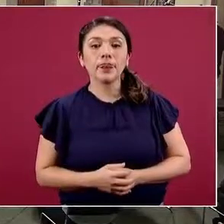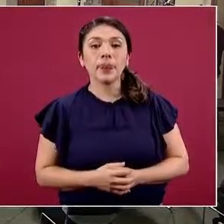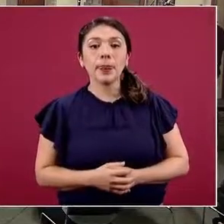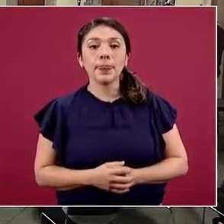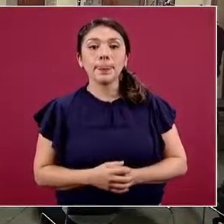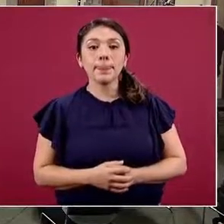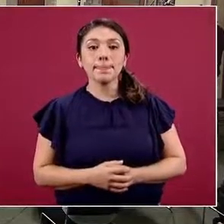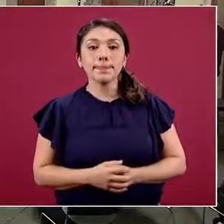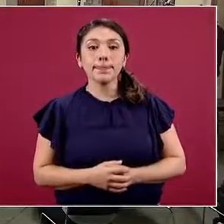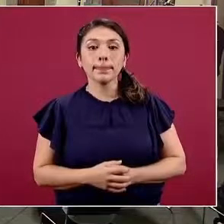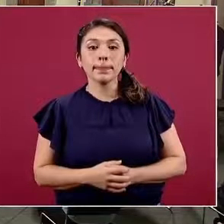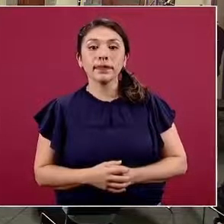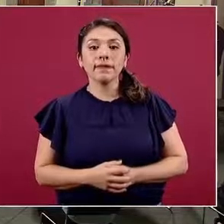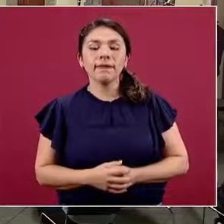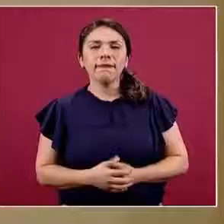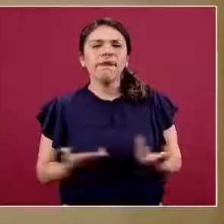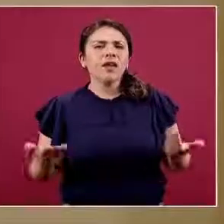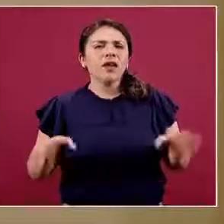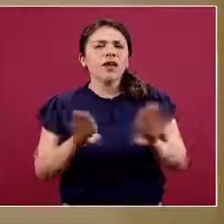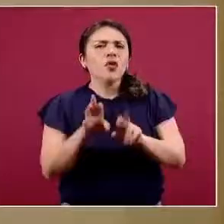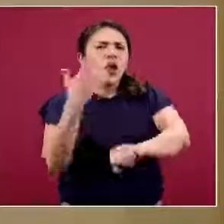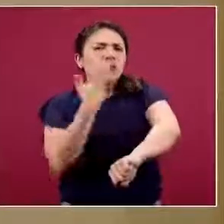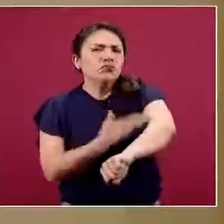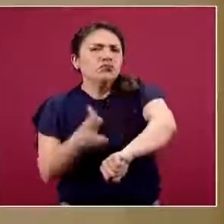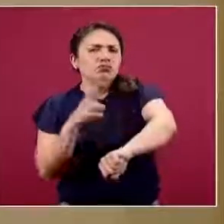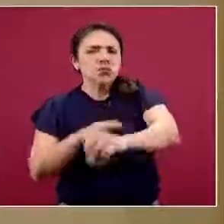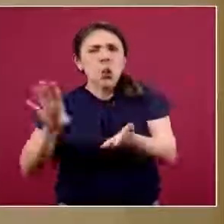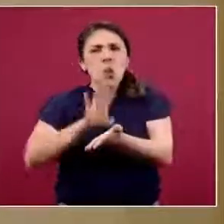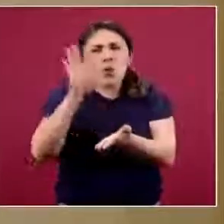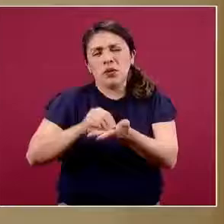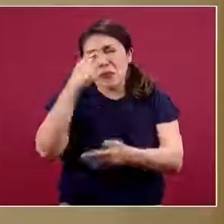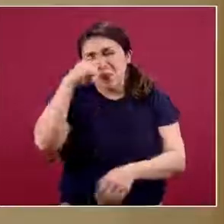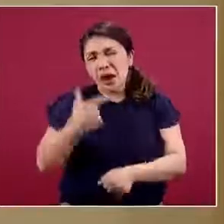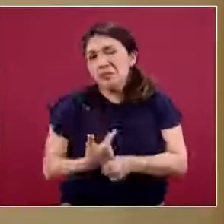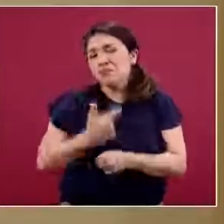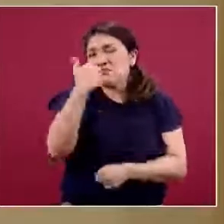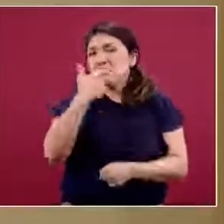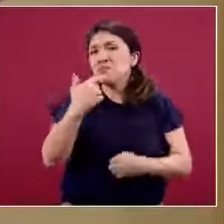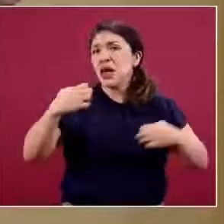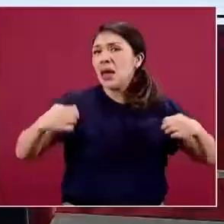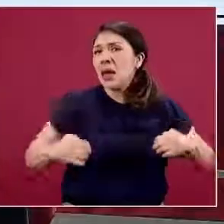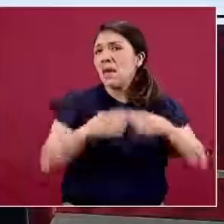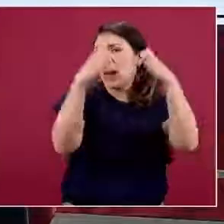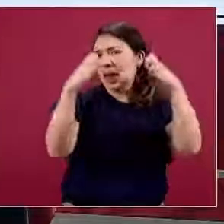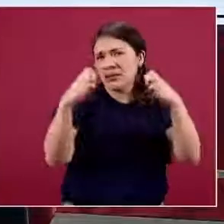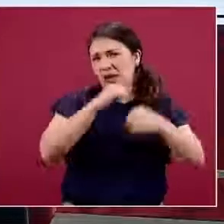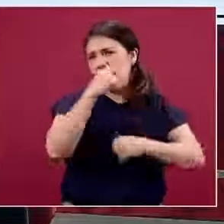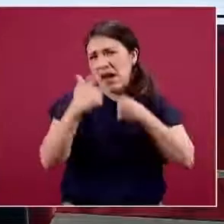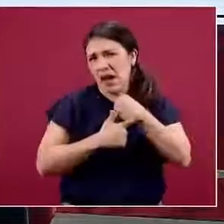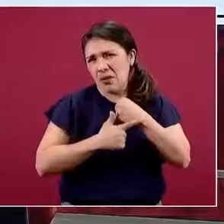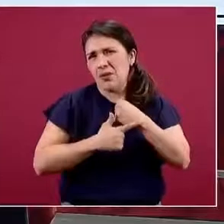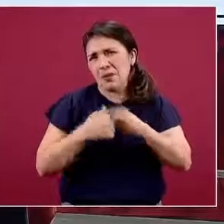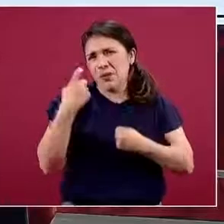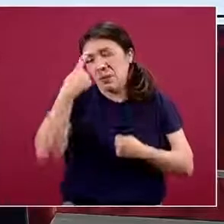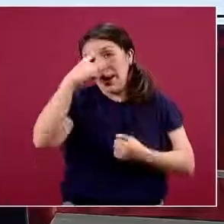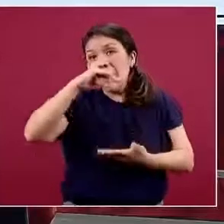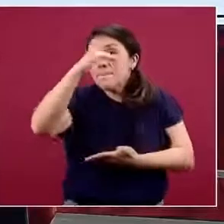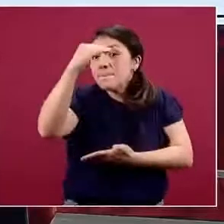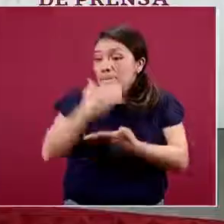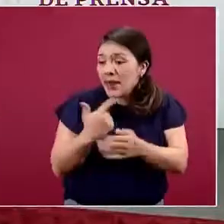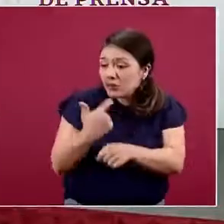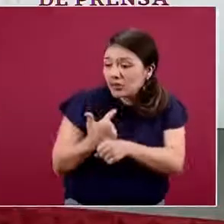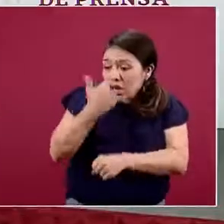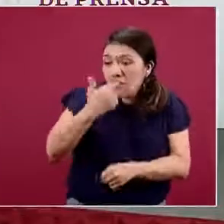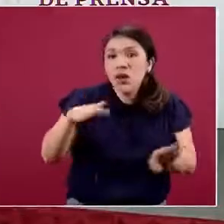Bien, bajo la óptica de la gestión integral de riesgos de desastres, sobre todo para la reducción de estos